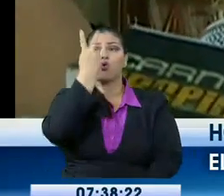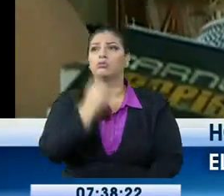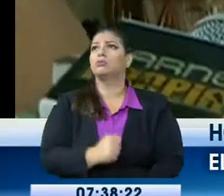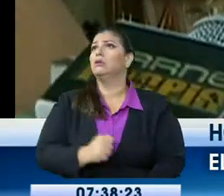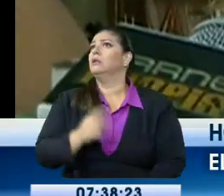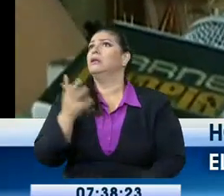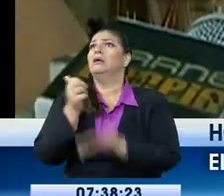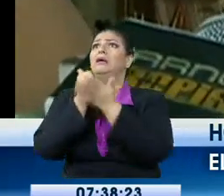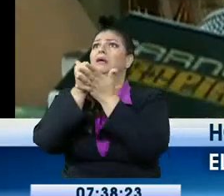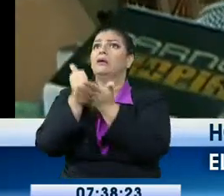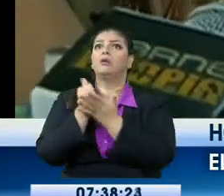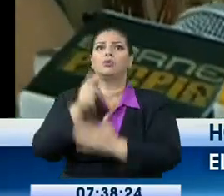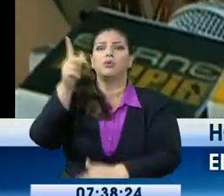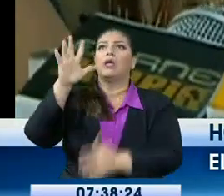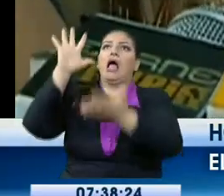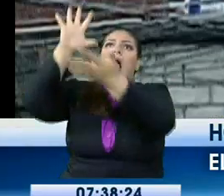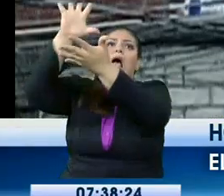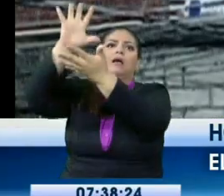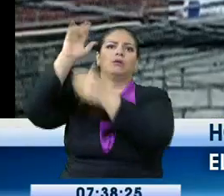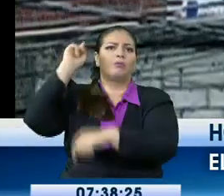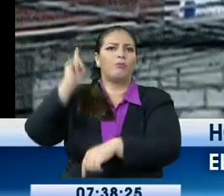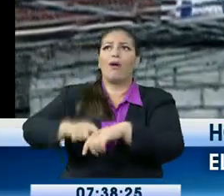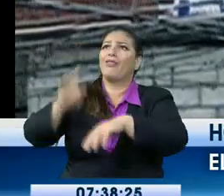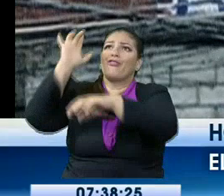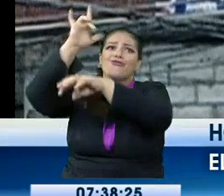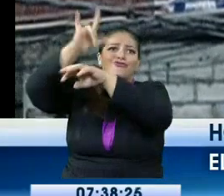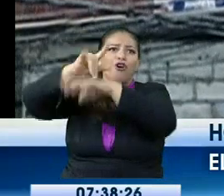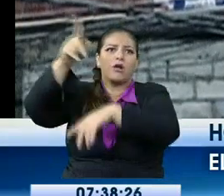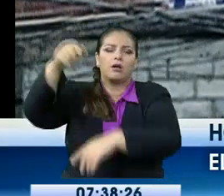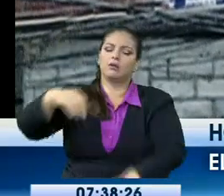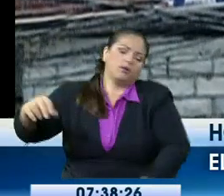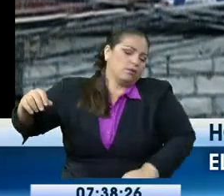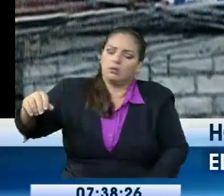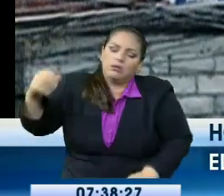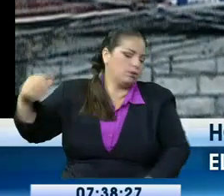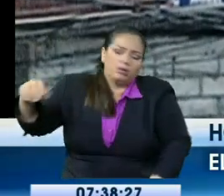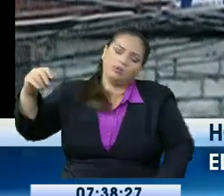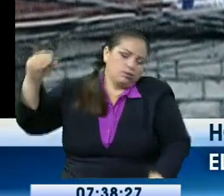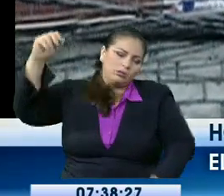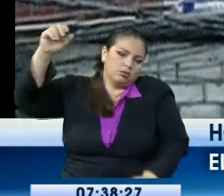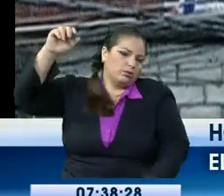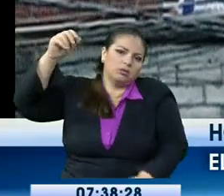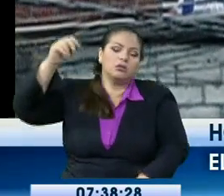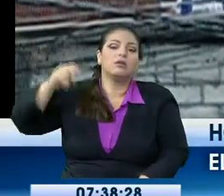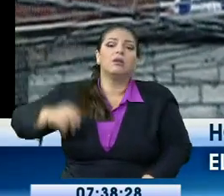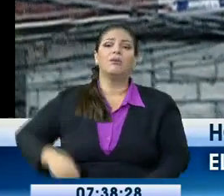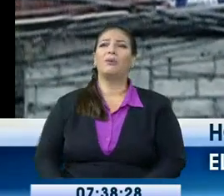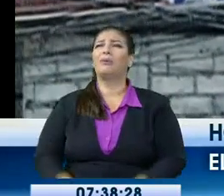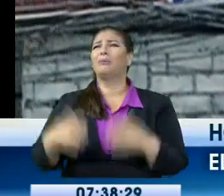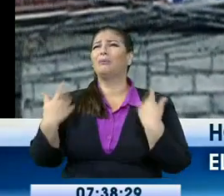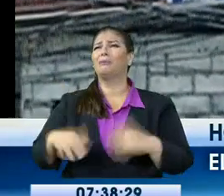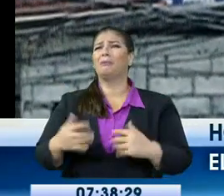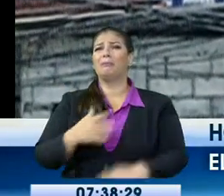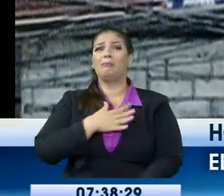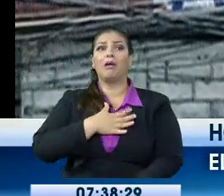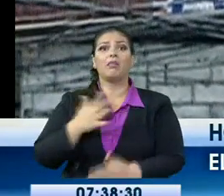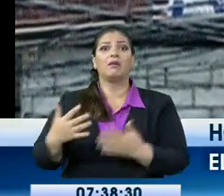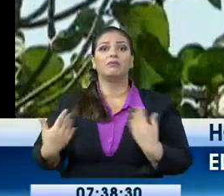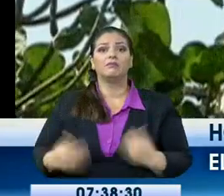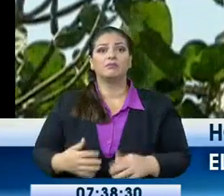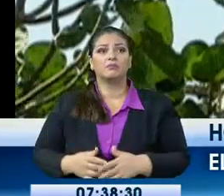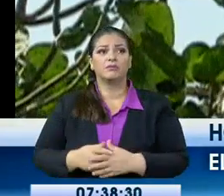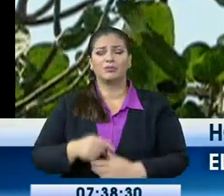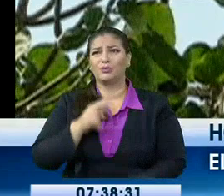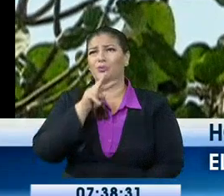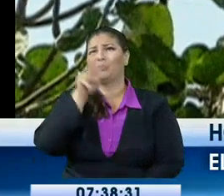todavía y empezaron a cortar cables. Le ayudaron a sentar y ahí la tuvieron para que ya pudieran... Estaba desmayado. Uy,